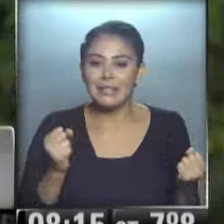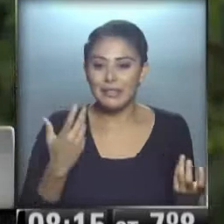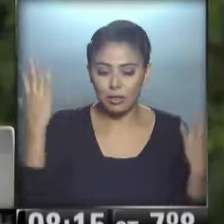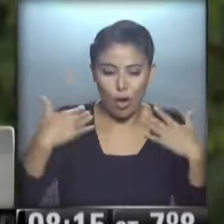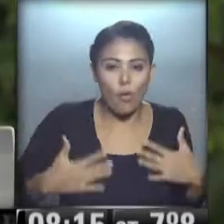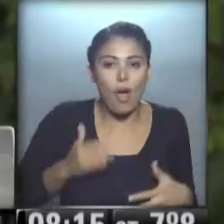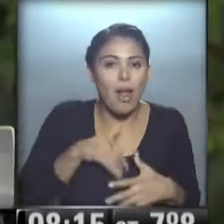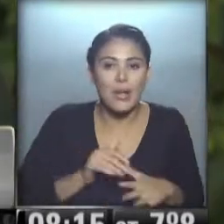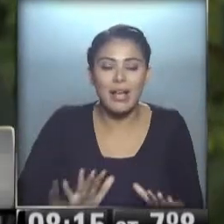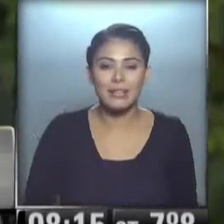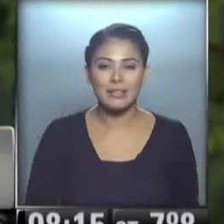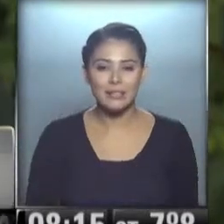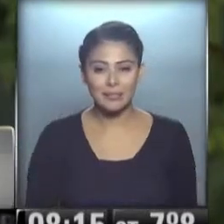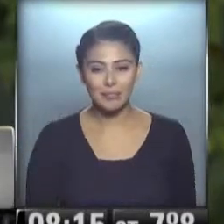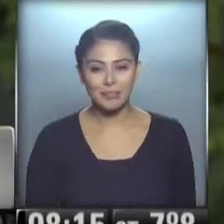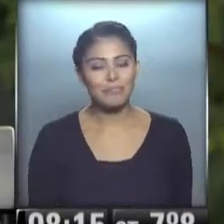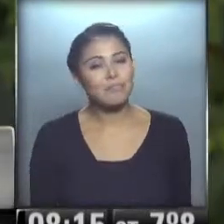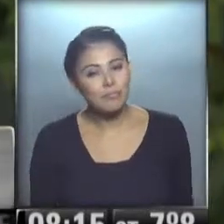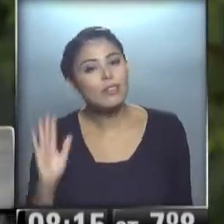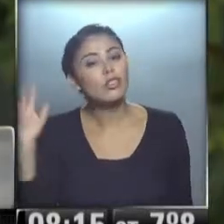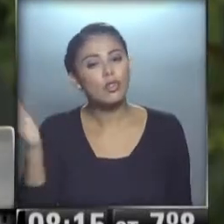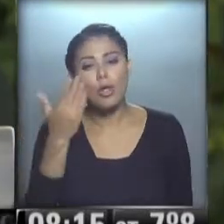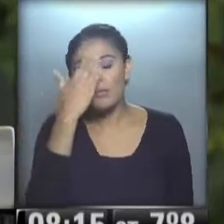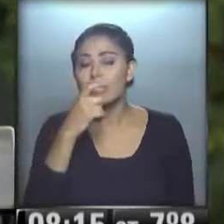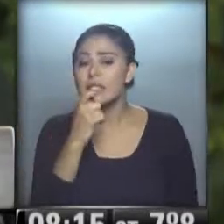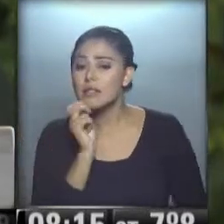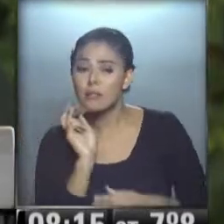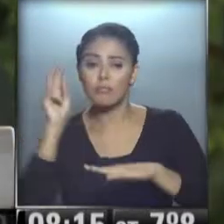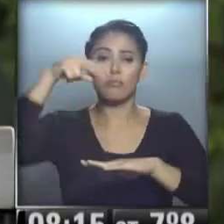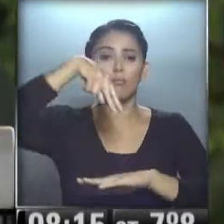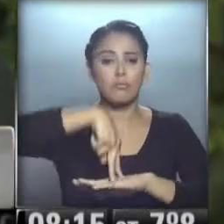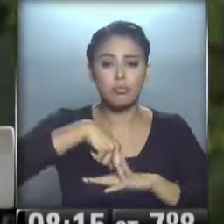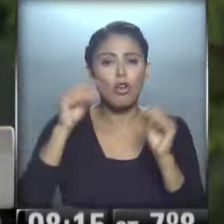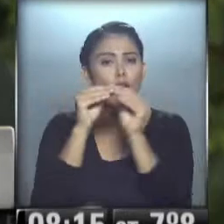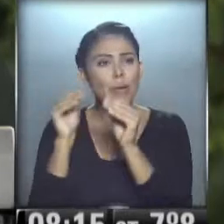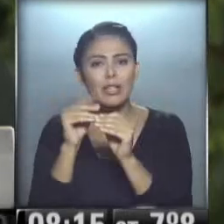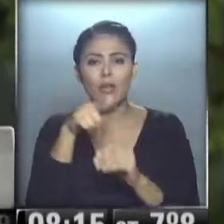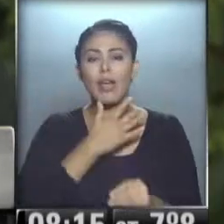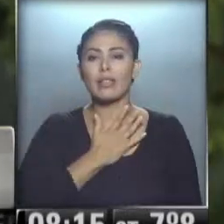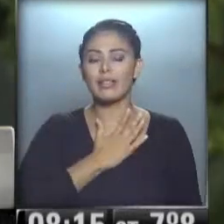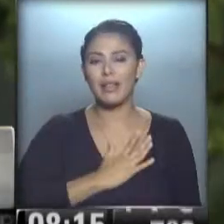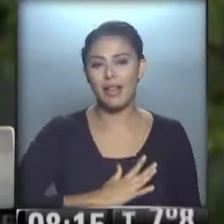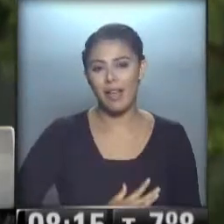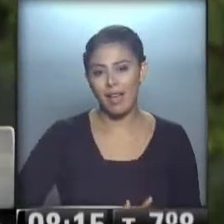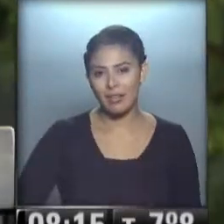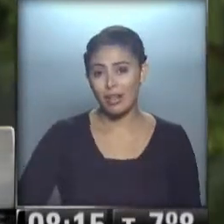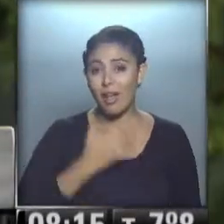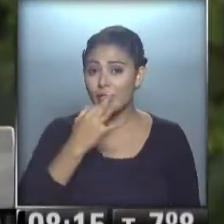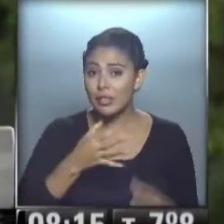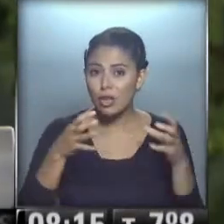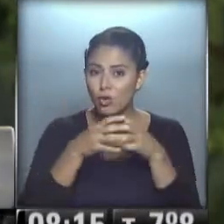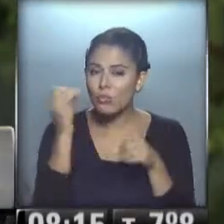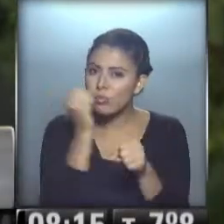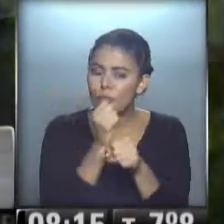cuerpo en principio, pero todo se tranquiliza cuando nos encontramos los compañeros, porque francamente se ha armado un